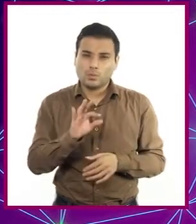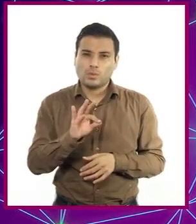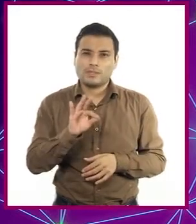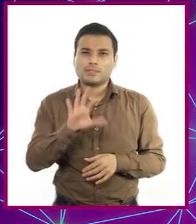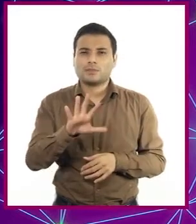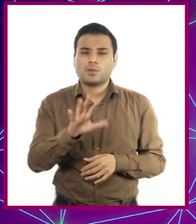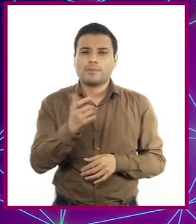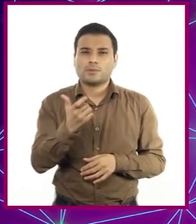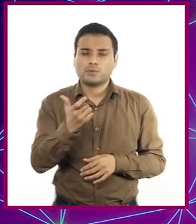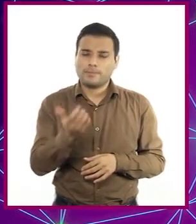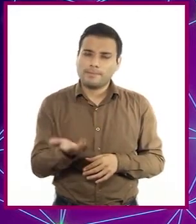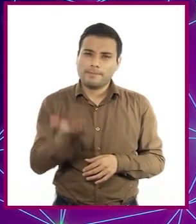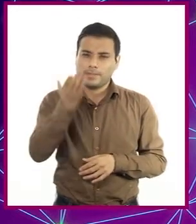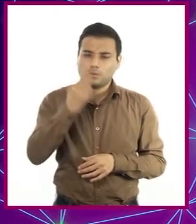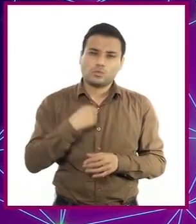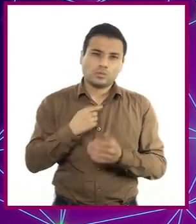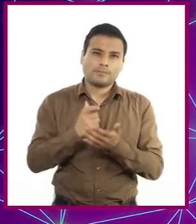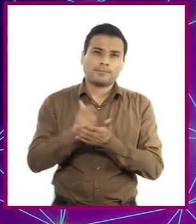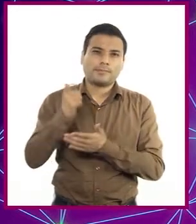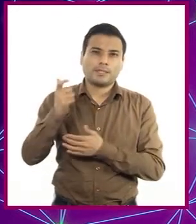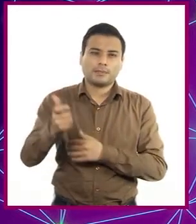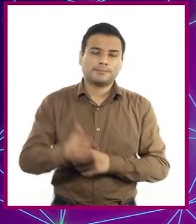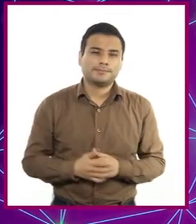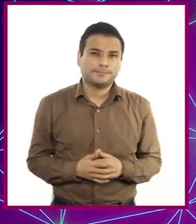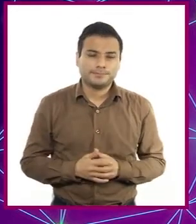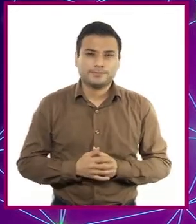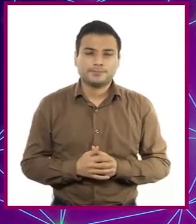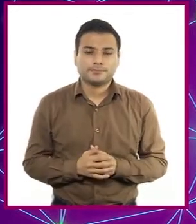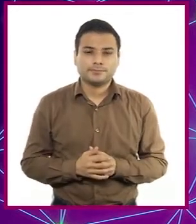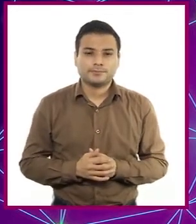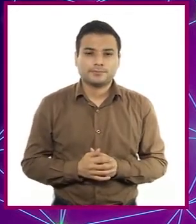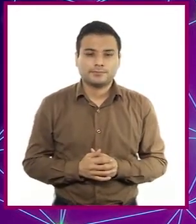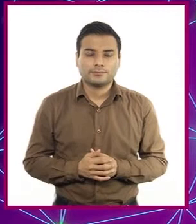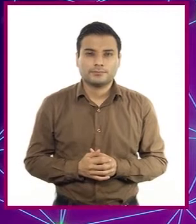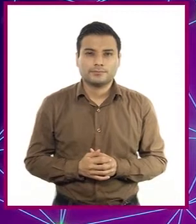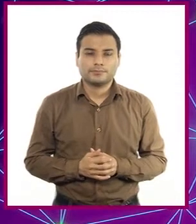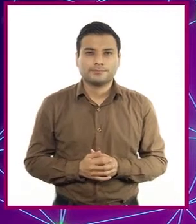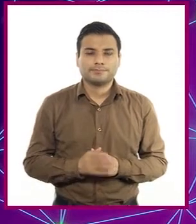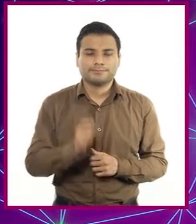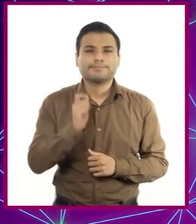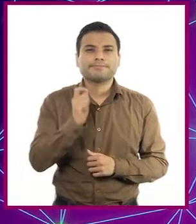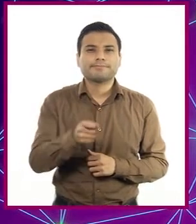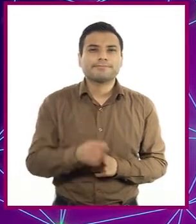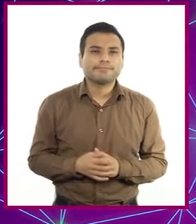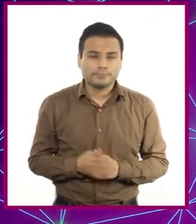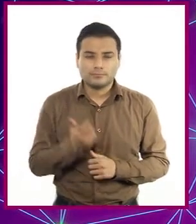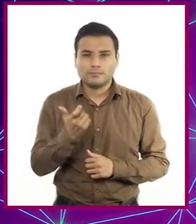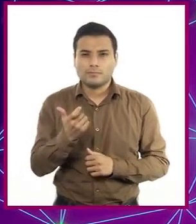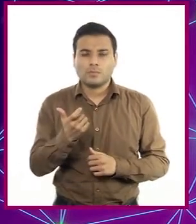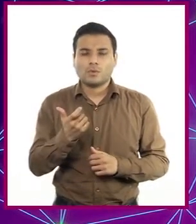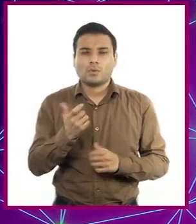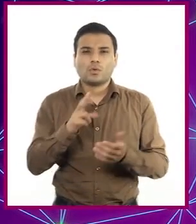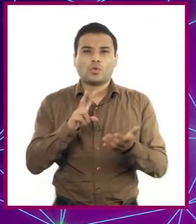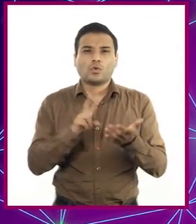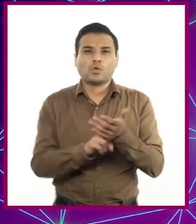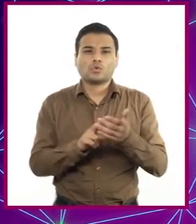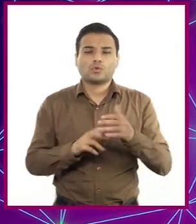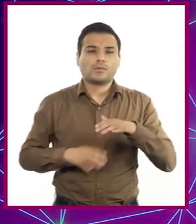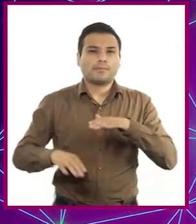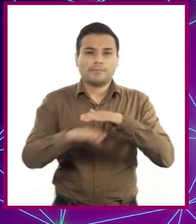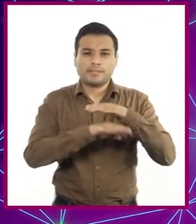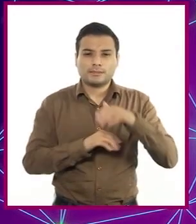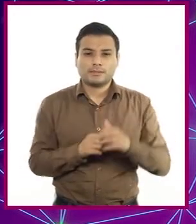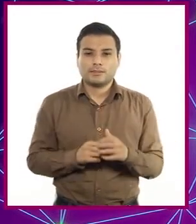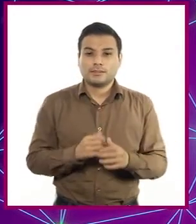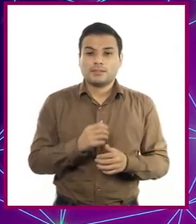al costo de producción de las 3 tarjetas, lo que representa el costo base de 15 pesos más